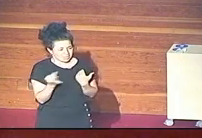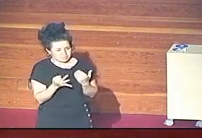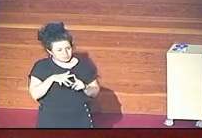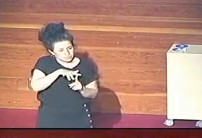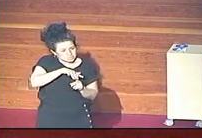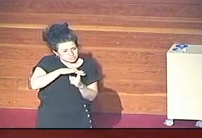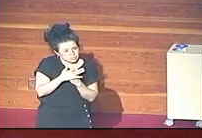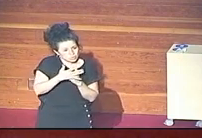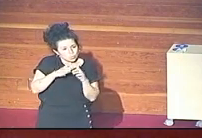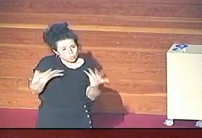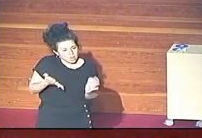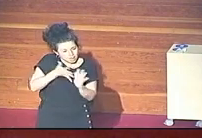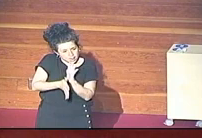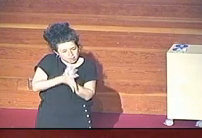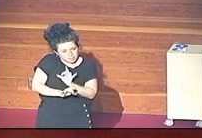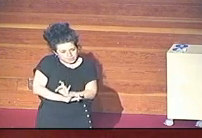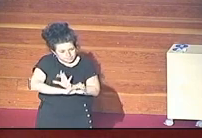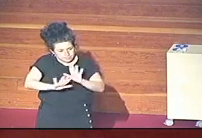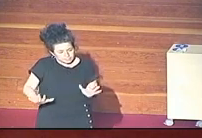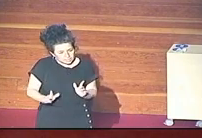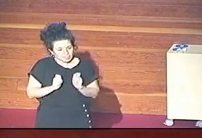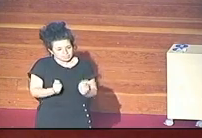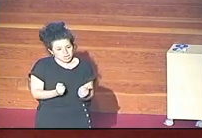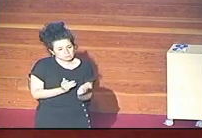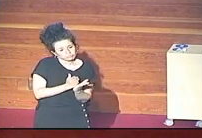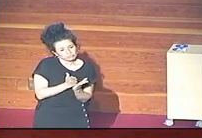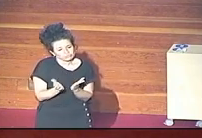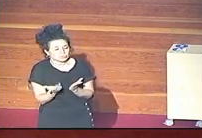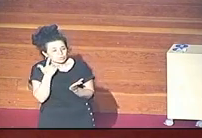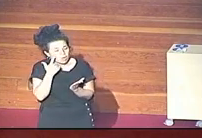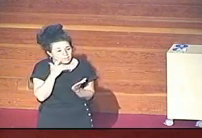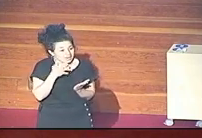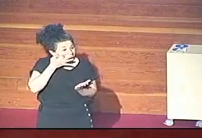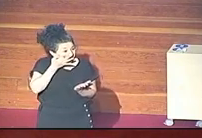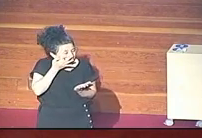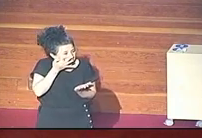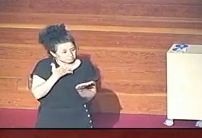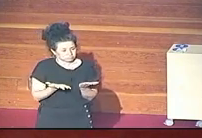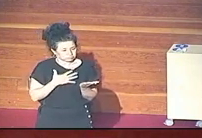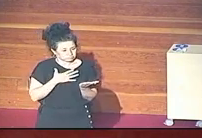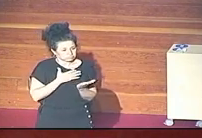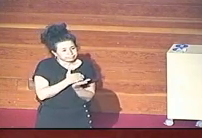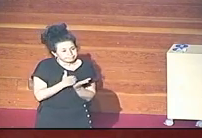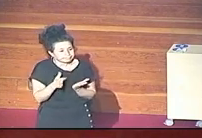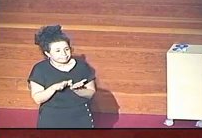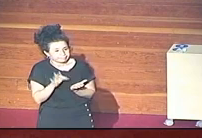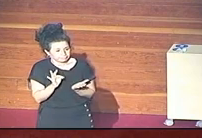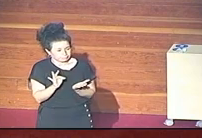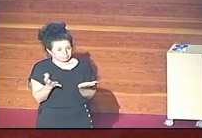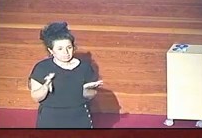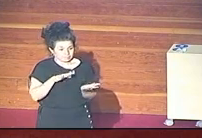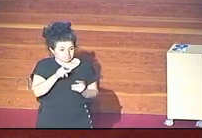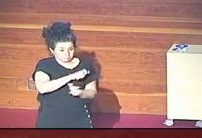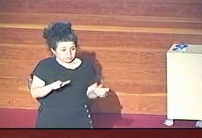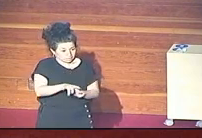y bueno pues dar alternativas que son reales y son se pueden llevar a cabo